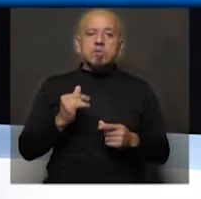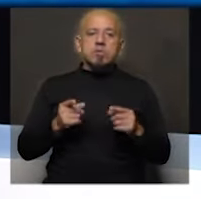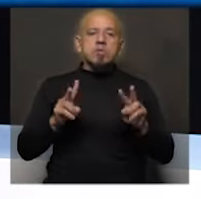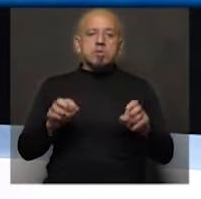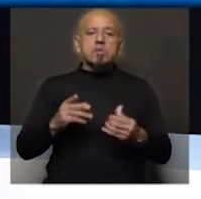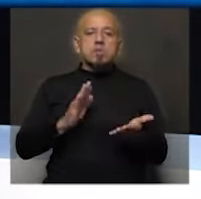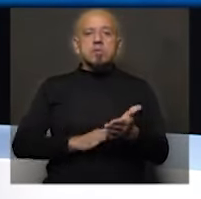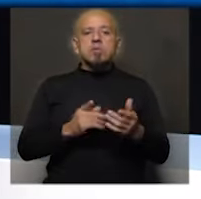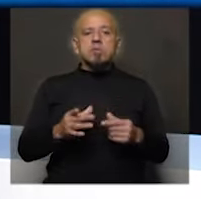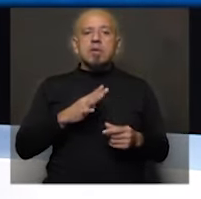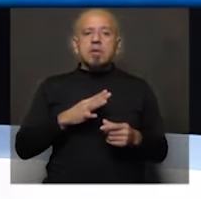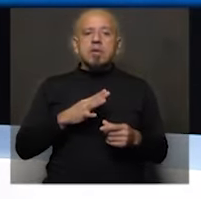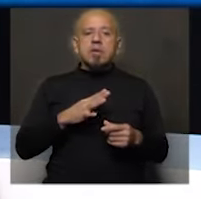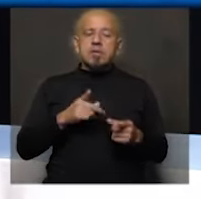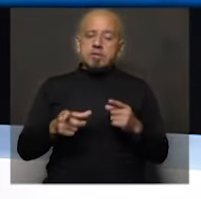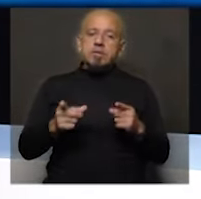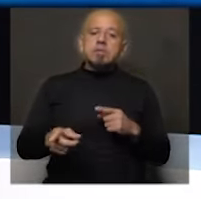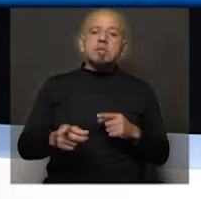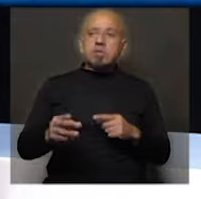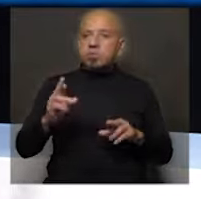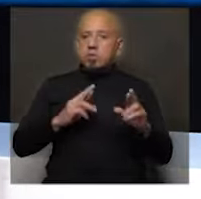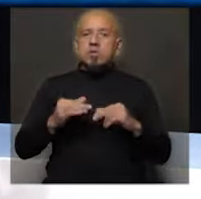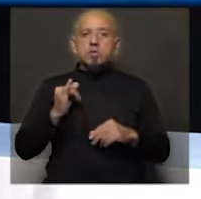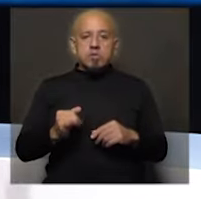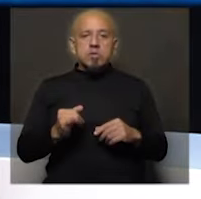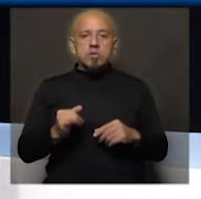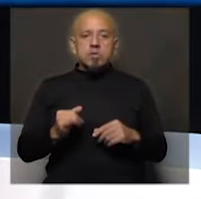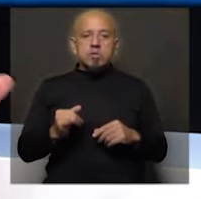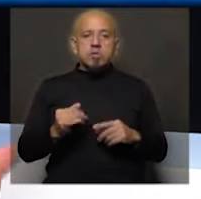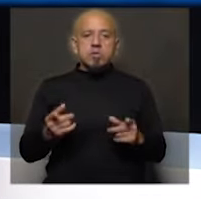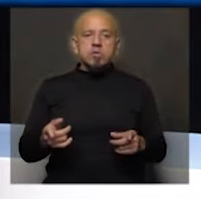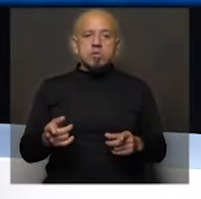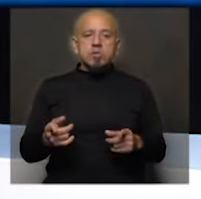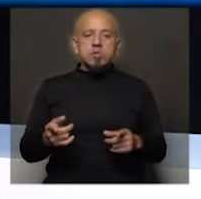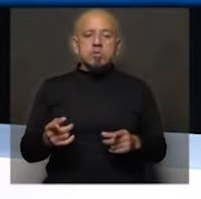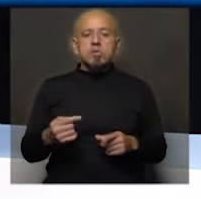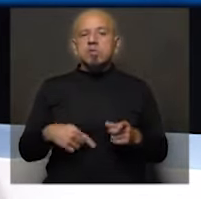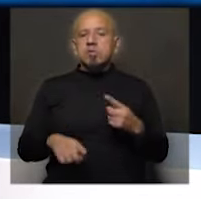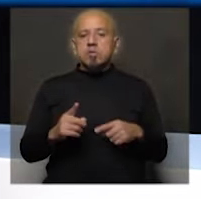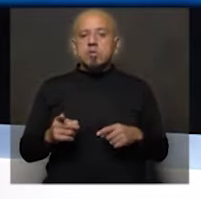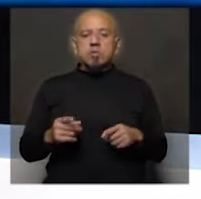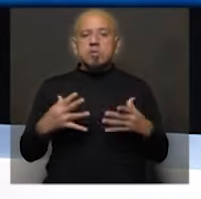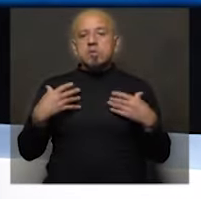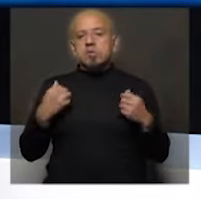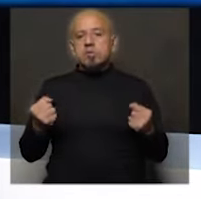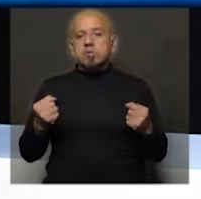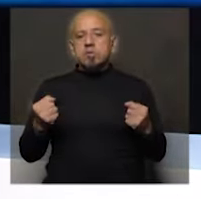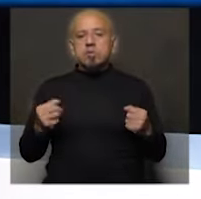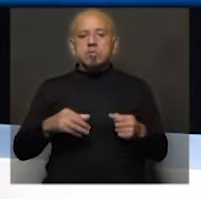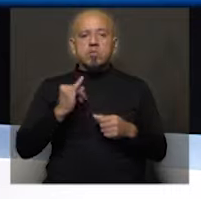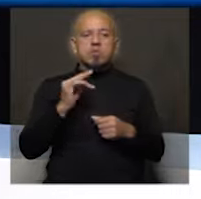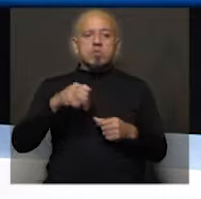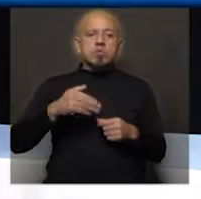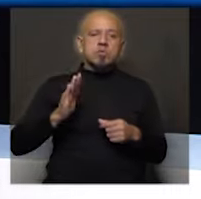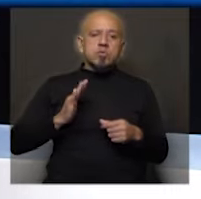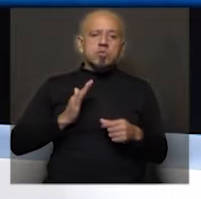sobre la mesa que hay respuestas desde distintas que se han diseñado dispositivos desde la salud desde el in mujeres desde